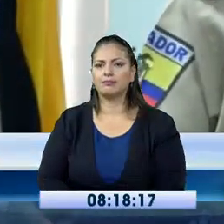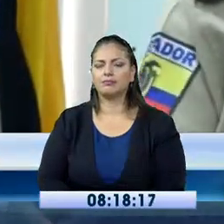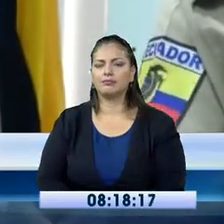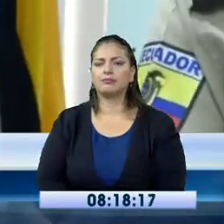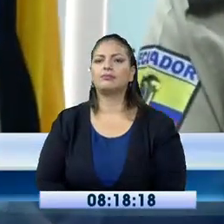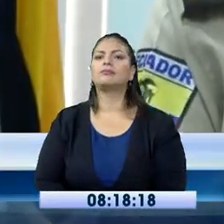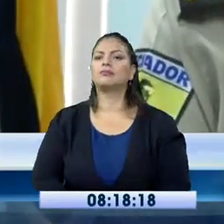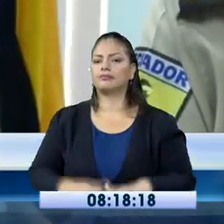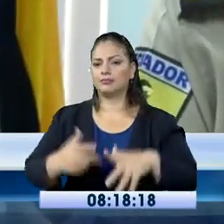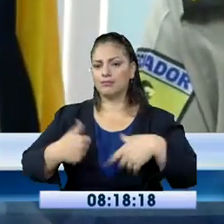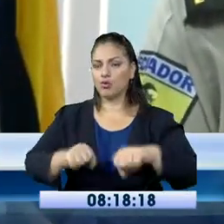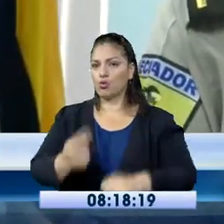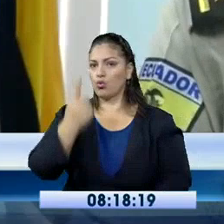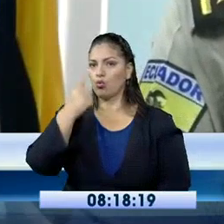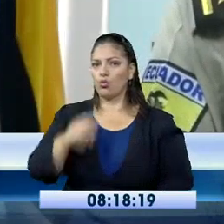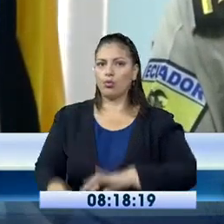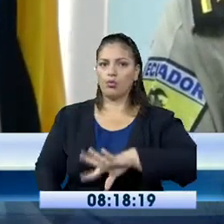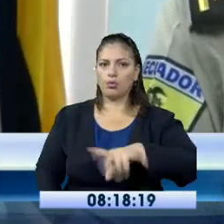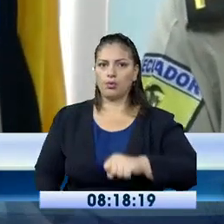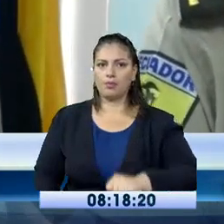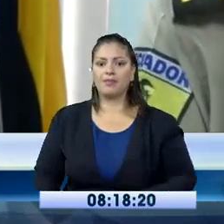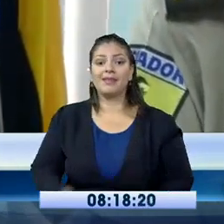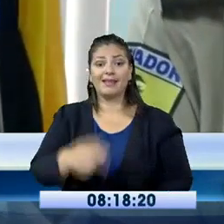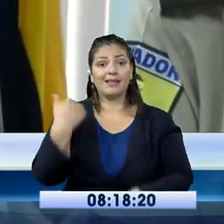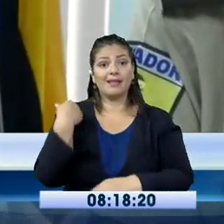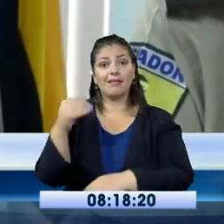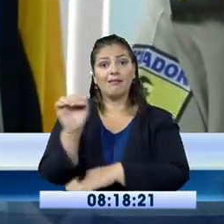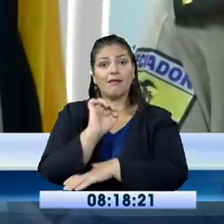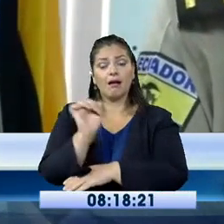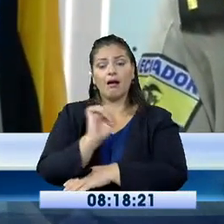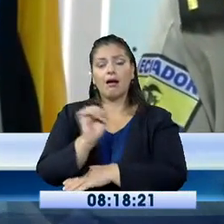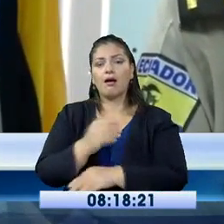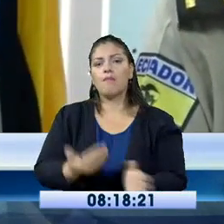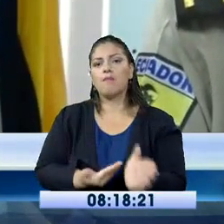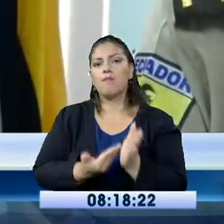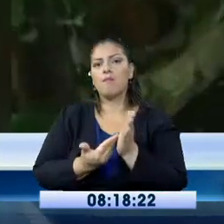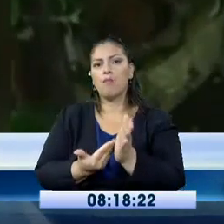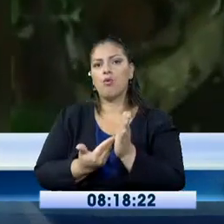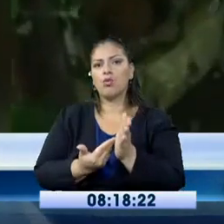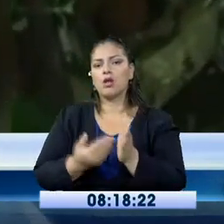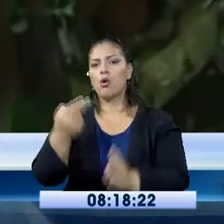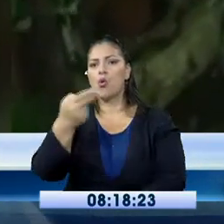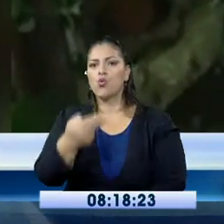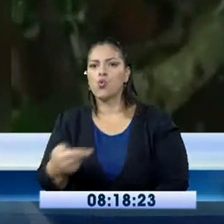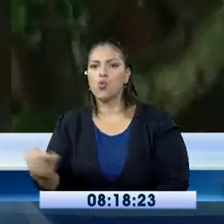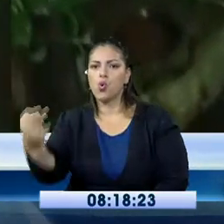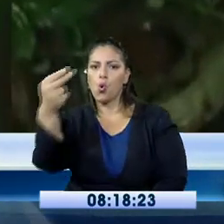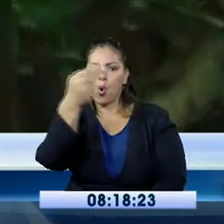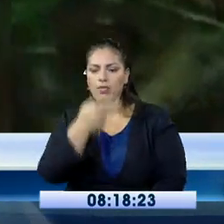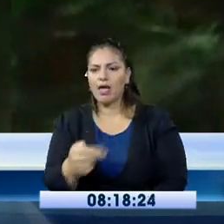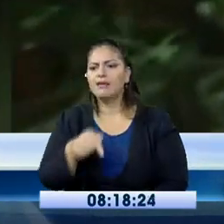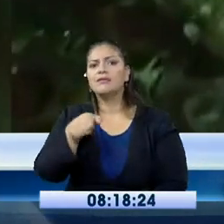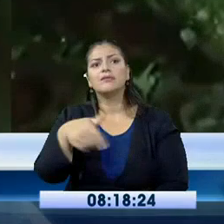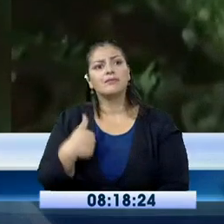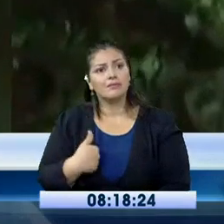encontramos un vehículo marca Hyundai, el mismo que se encuentra plaqueado, el otro vehículo ya se le ha ubicado en la